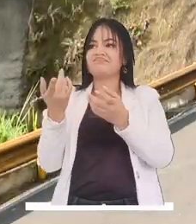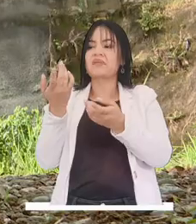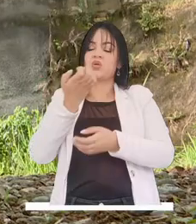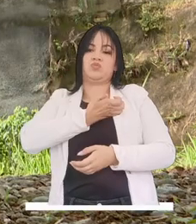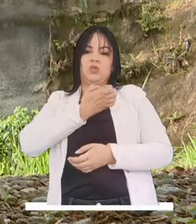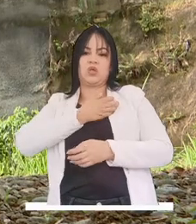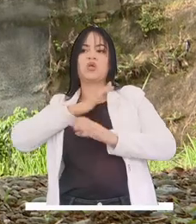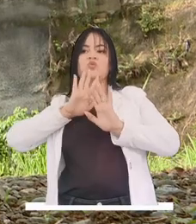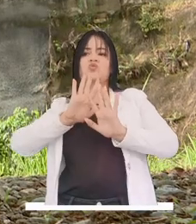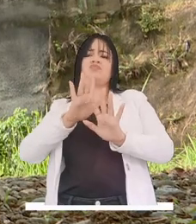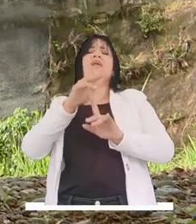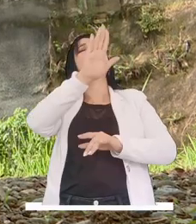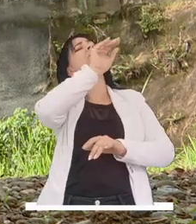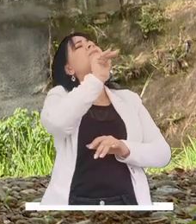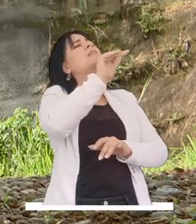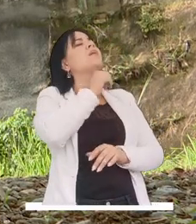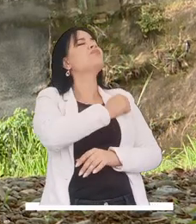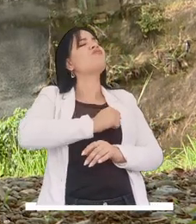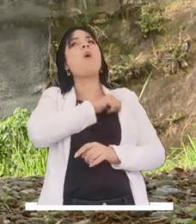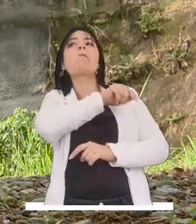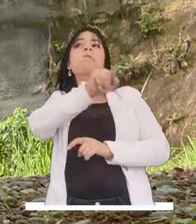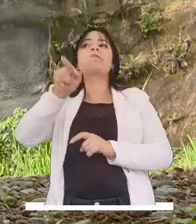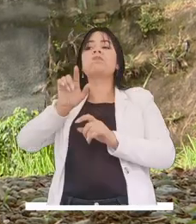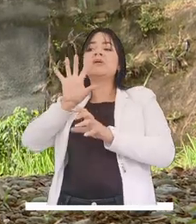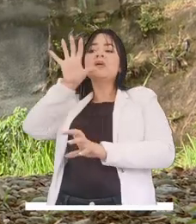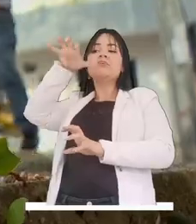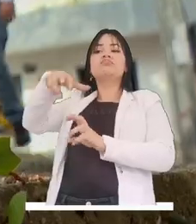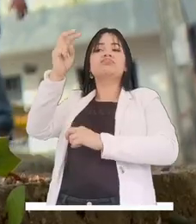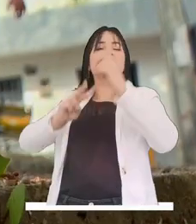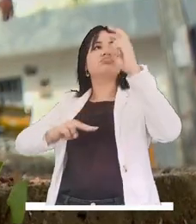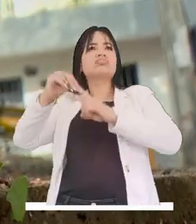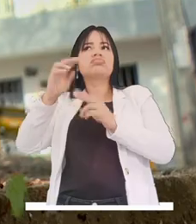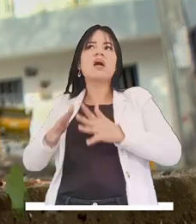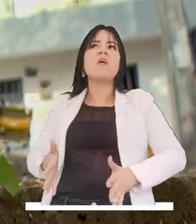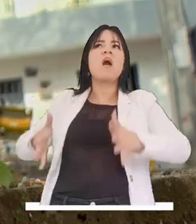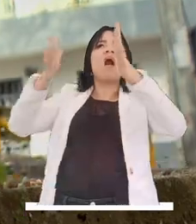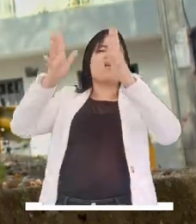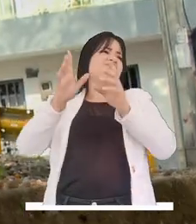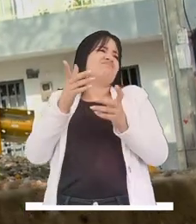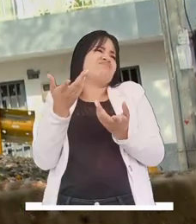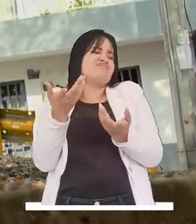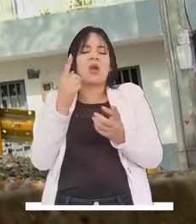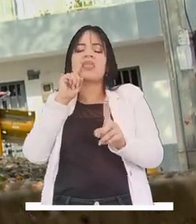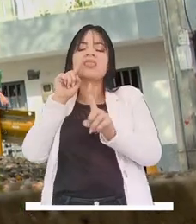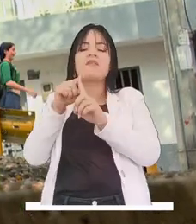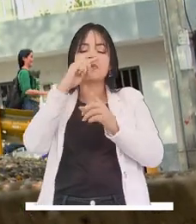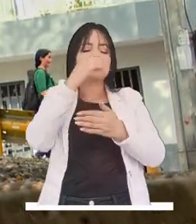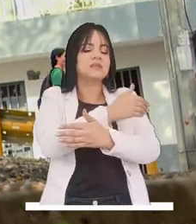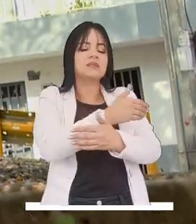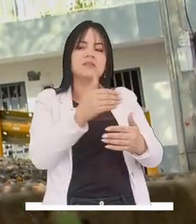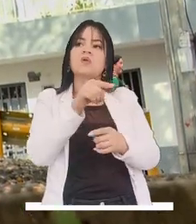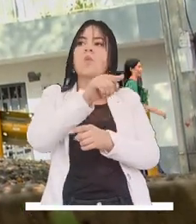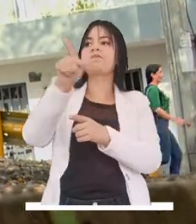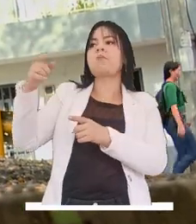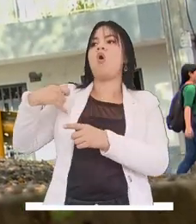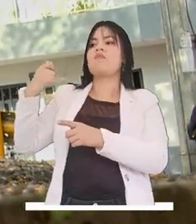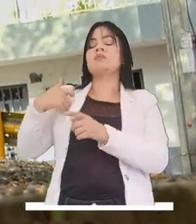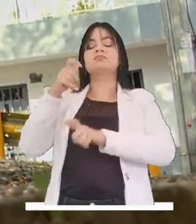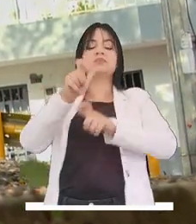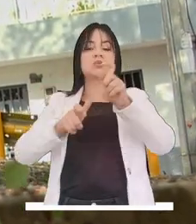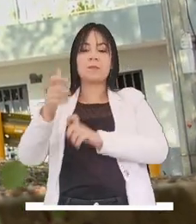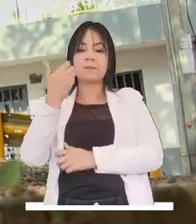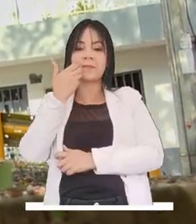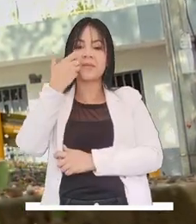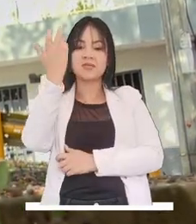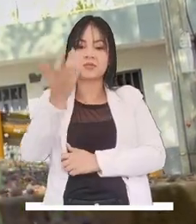distrital, en donde la gente ha pedido que acá se construya un centro intergeneracional para los niños, los